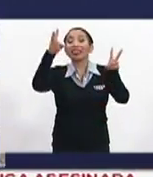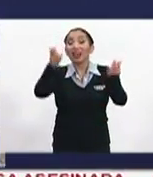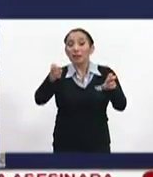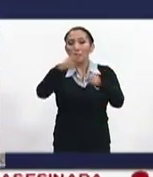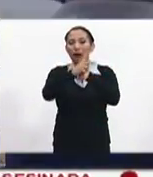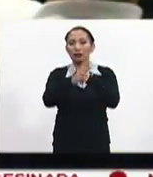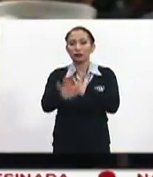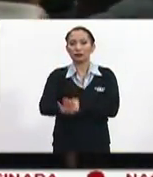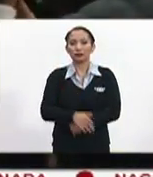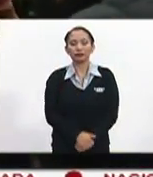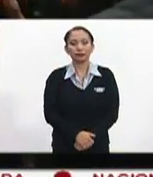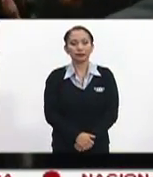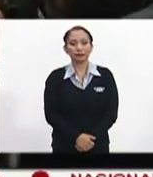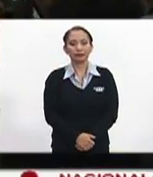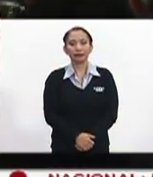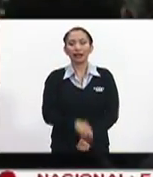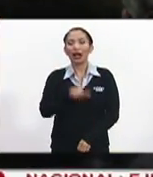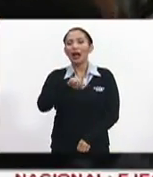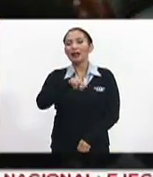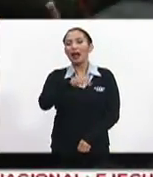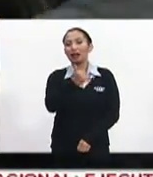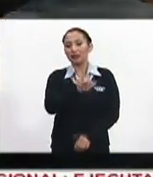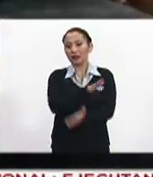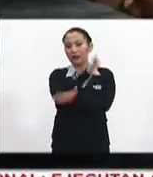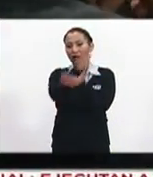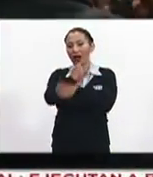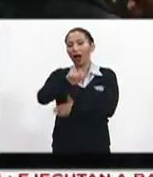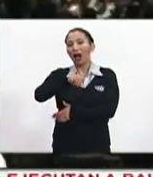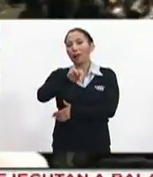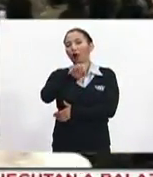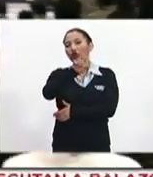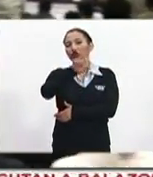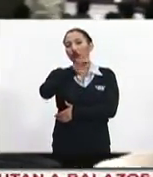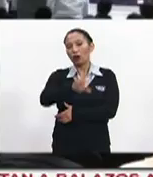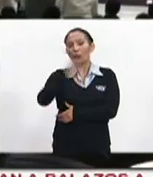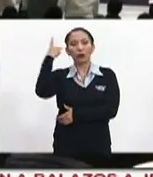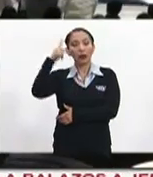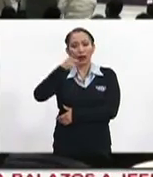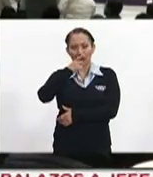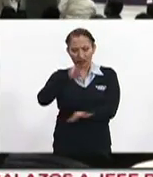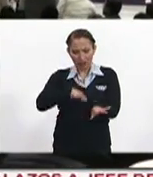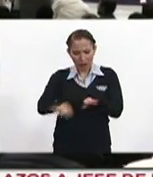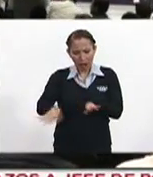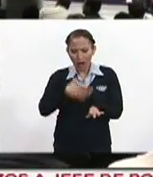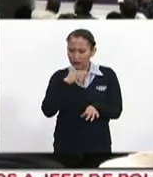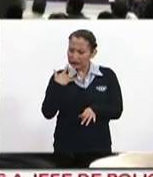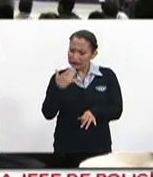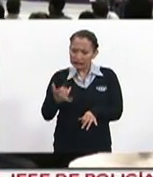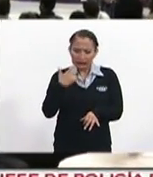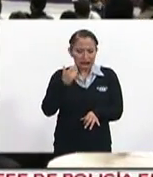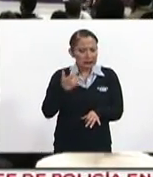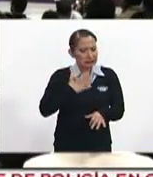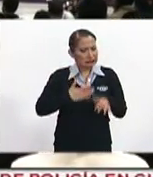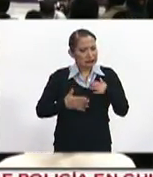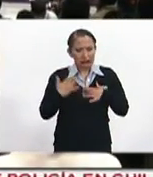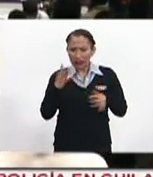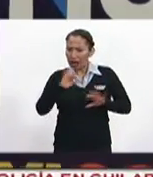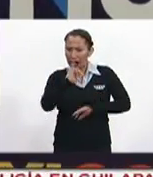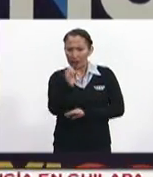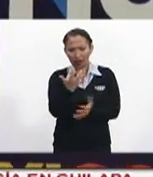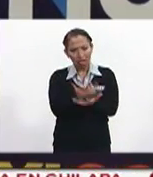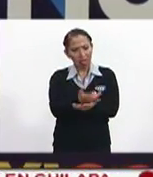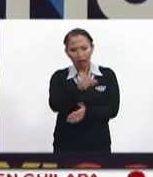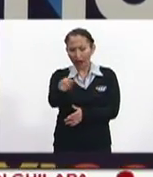de país. Anaya estuvo en Amozoc, Puebla, en donde dijo que va a trabajar de manera intensa y sin descanso. Manifestó